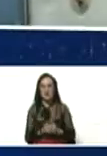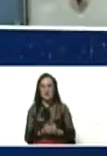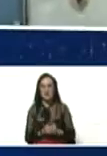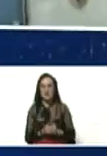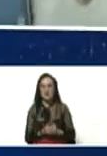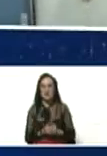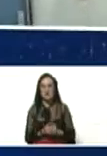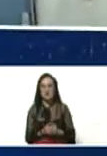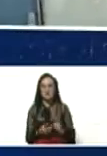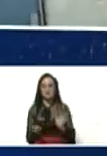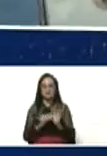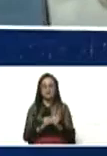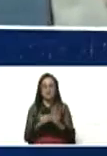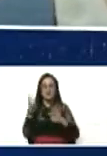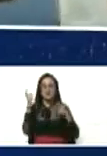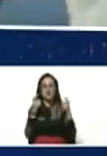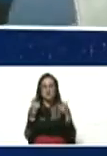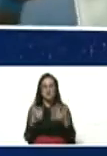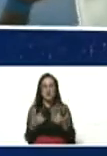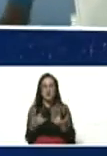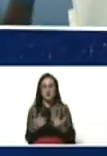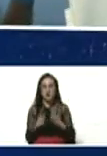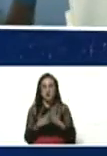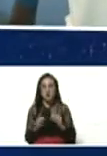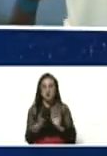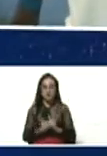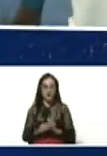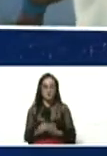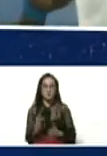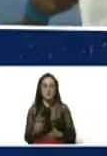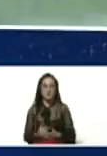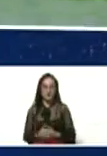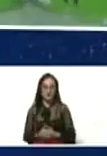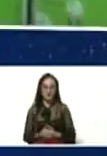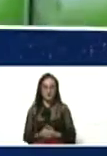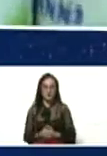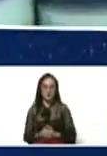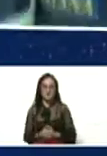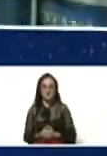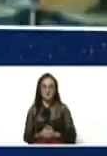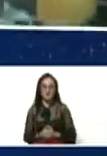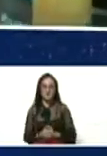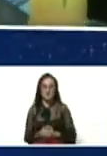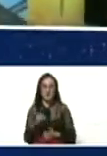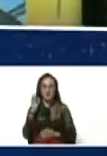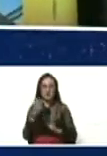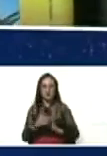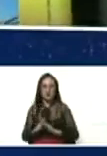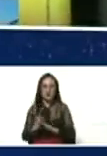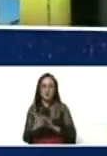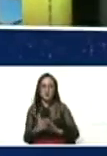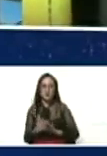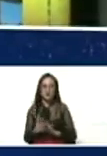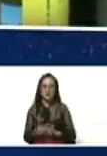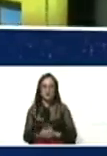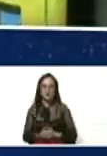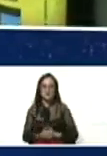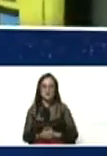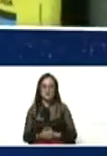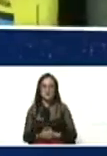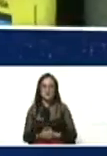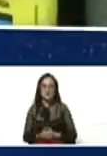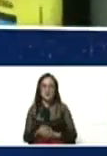volver a Chávez, porque acá nos encontramos todos nuevamente. Acá se encuentra el Poder Popular, acá se encuentran los consejos comunales, se encuentran los